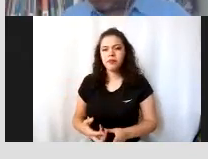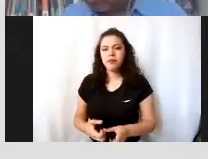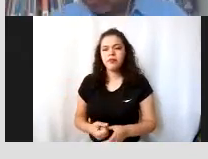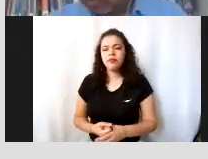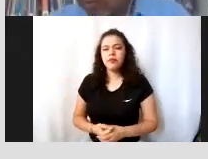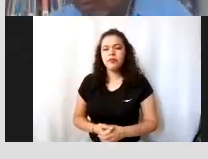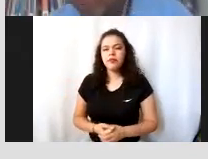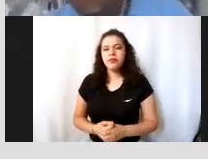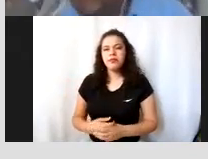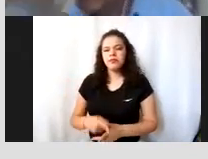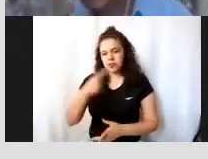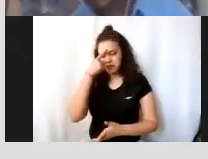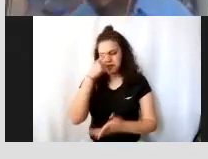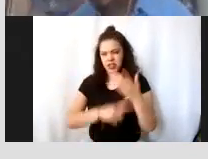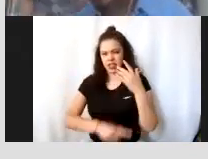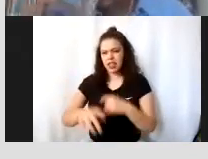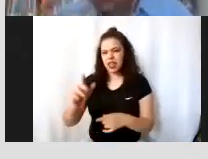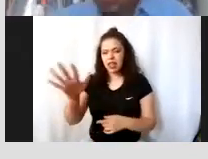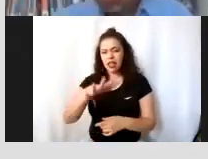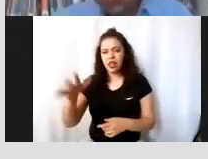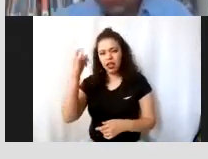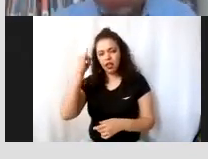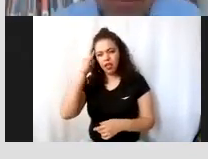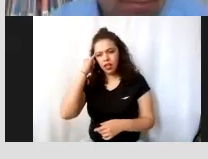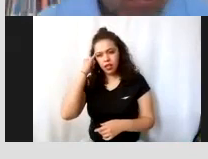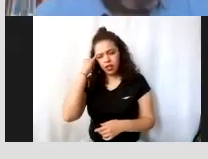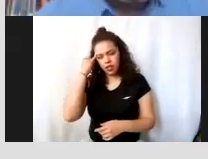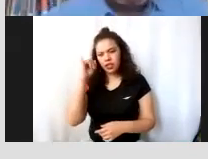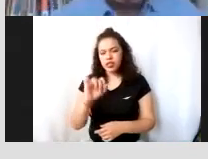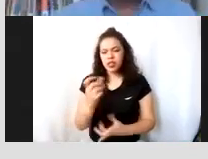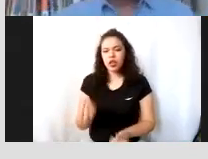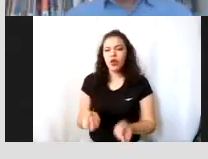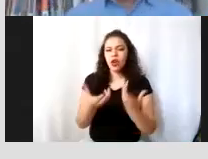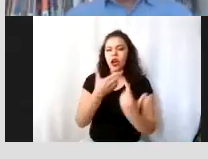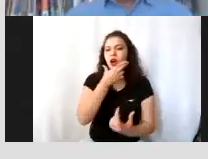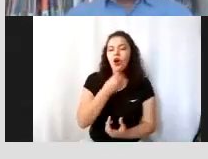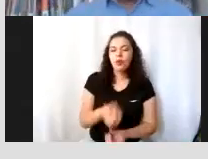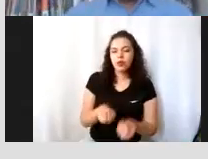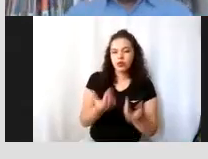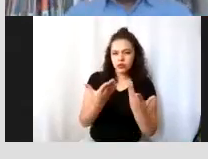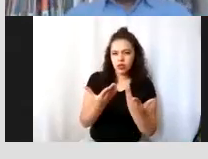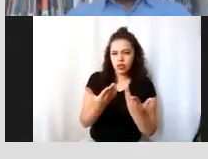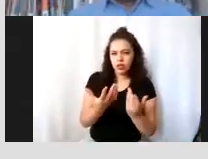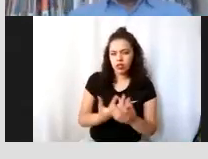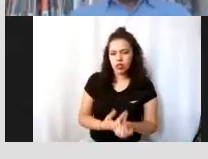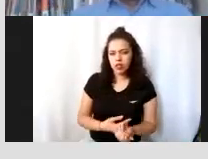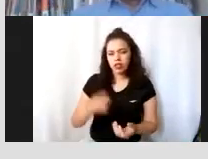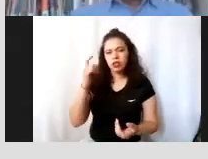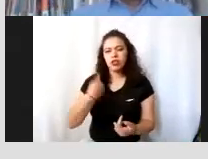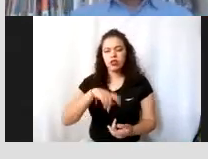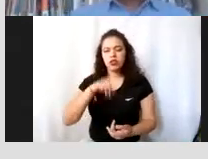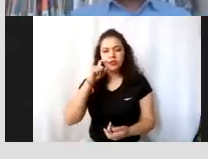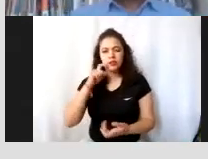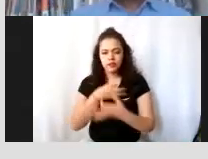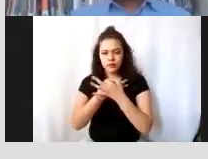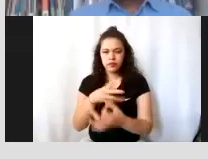creo que de etnia sí. Nos piden como cuántos hombres, nosotros no pedimos de preferencia sexual, obviamente, pero sí